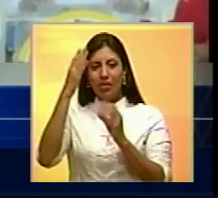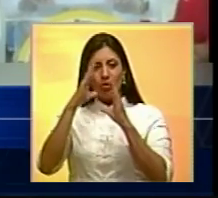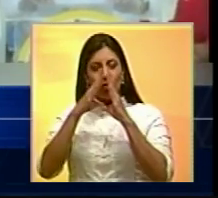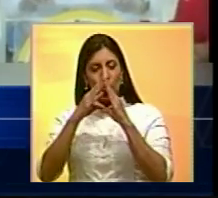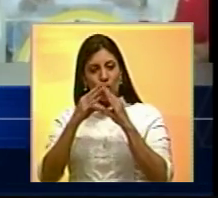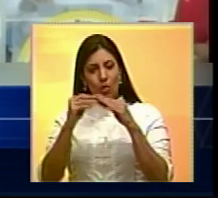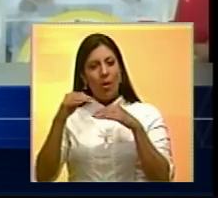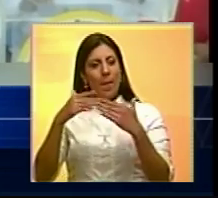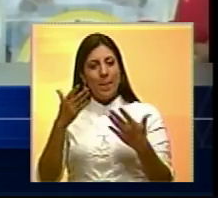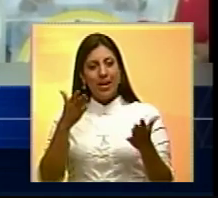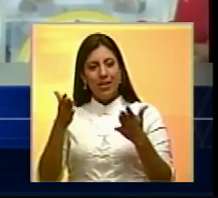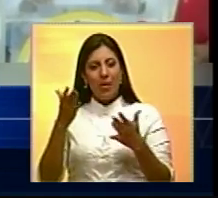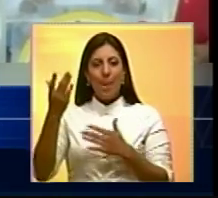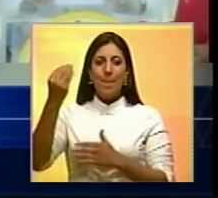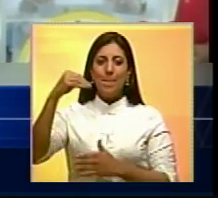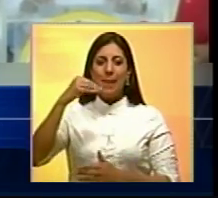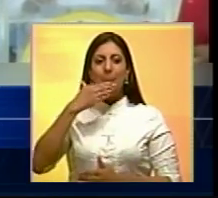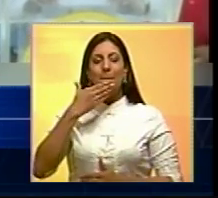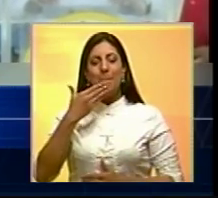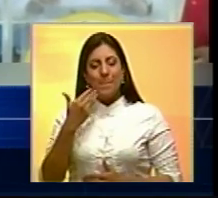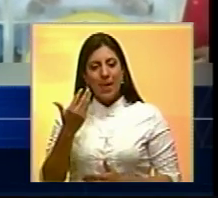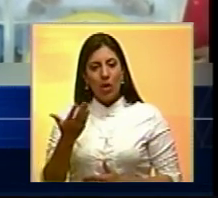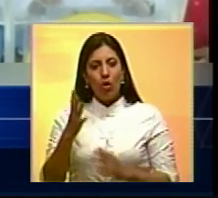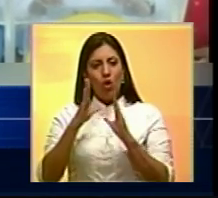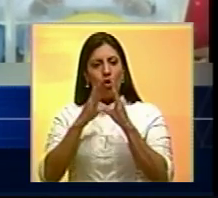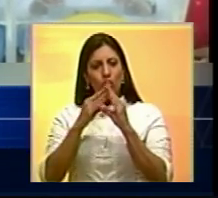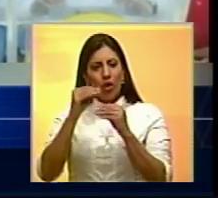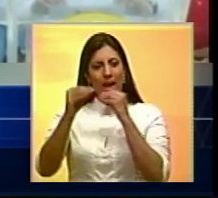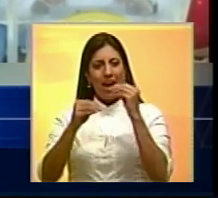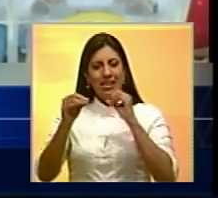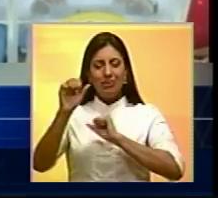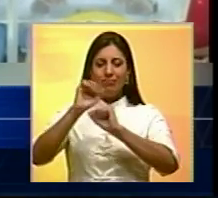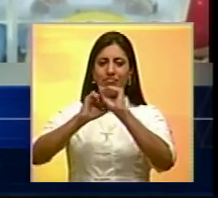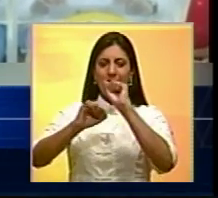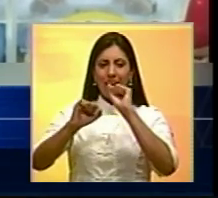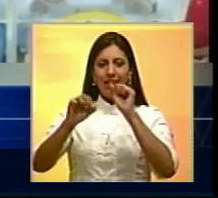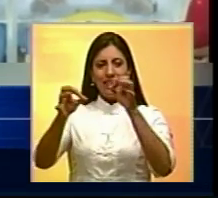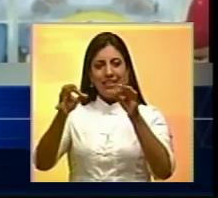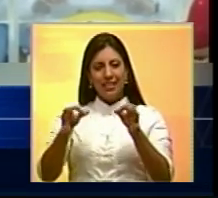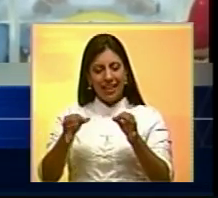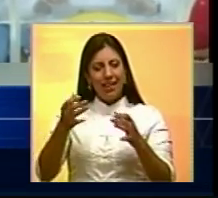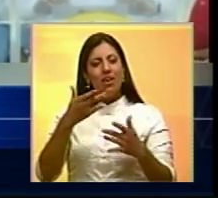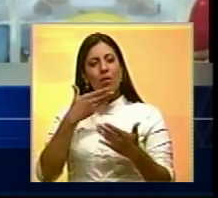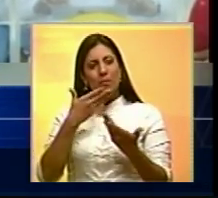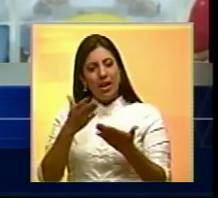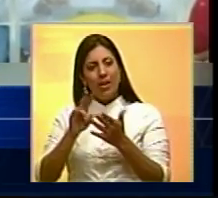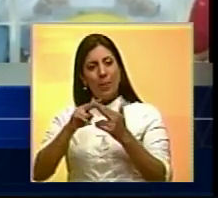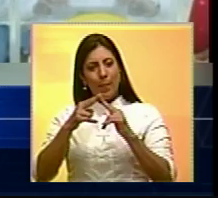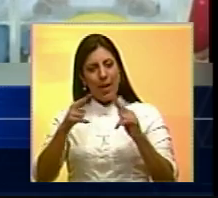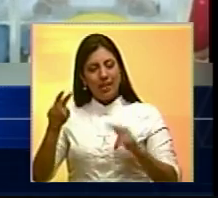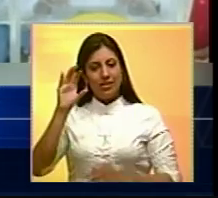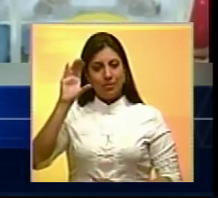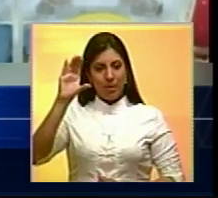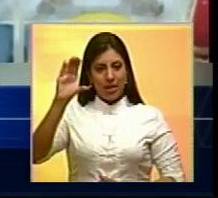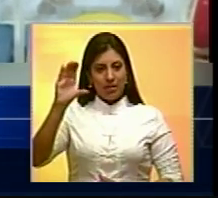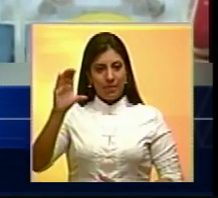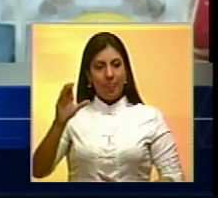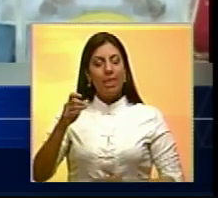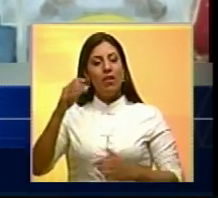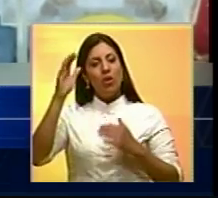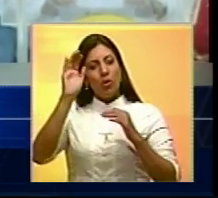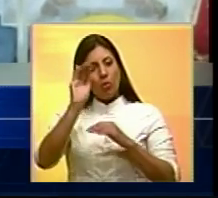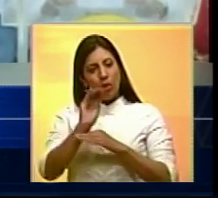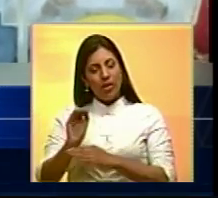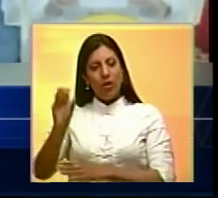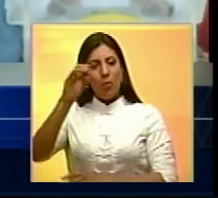necesaria para seguir incrementando todas las acciones preventivas y seguir garantizando la paz en el país, la protección